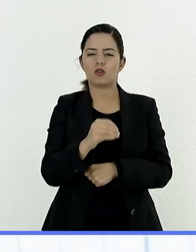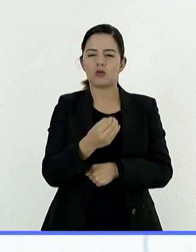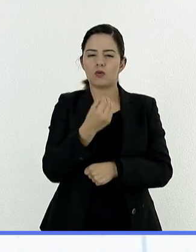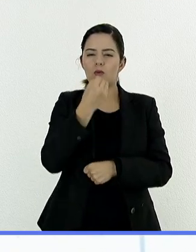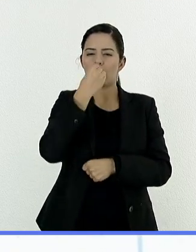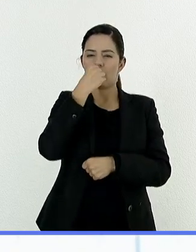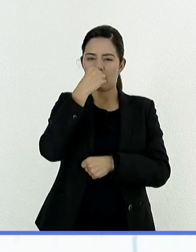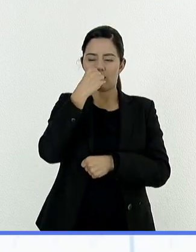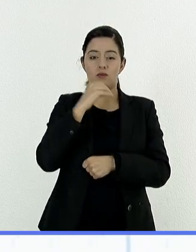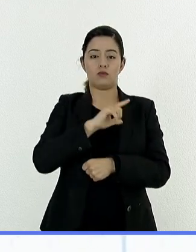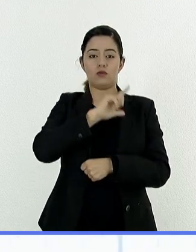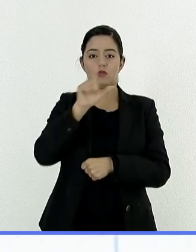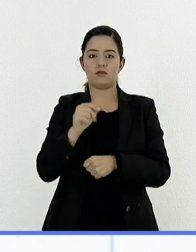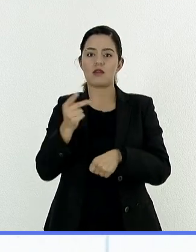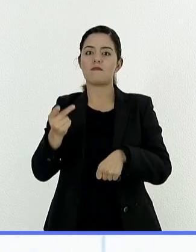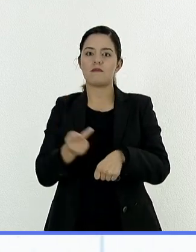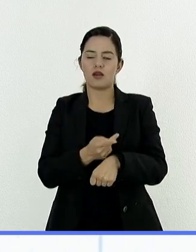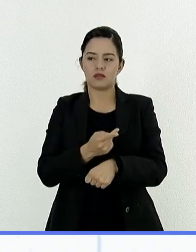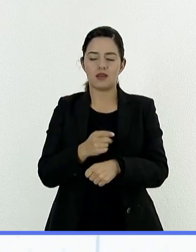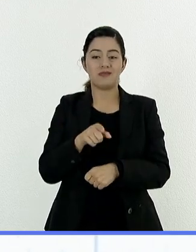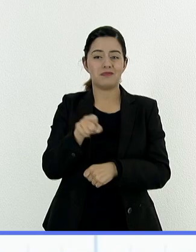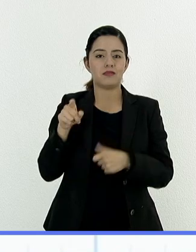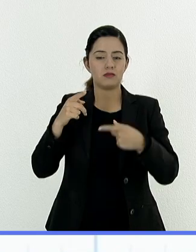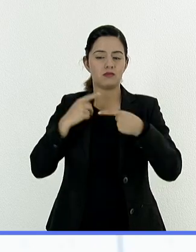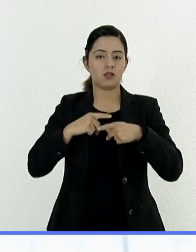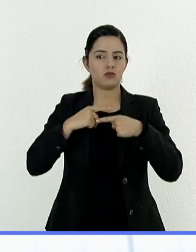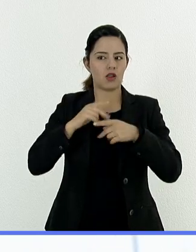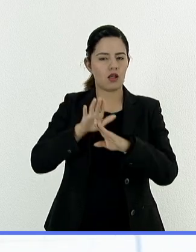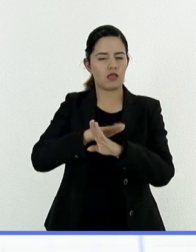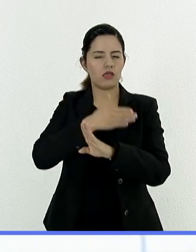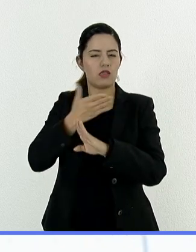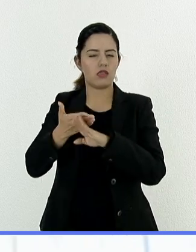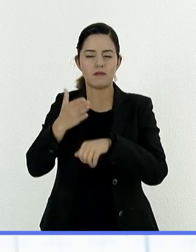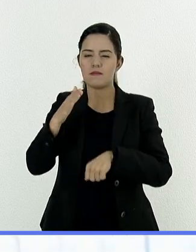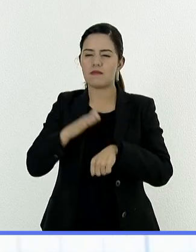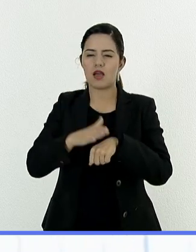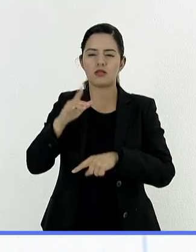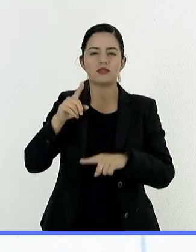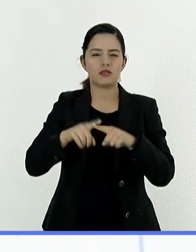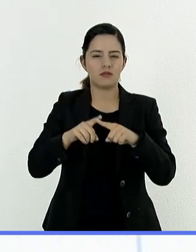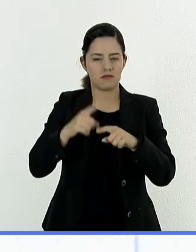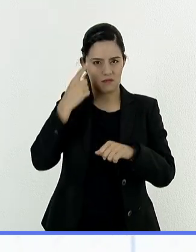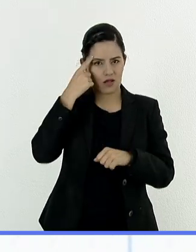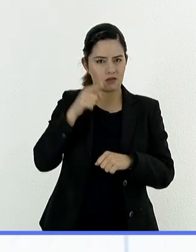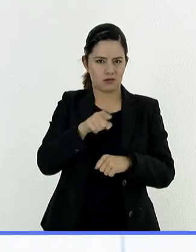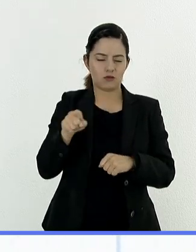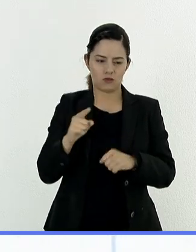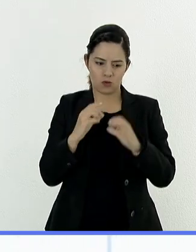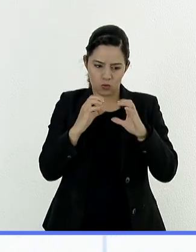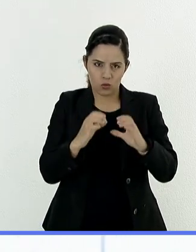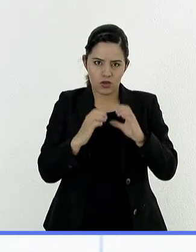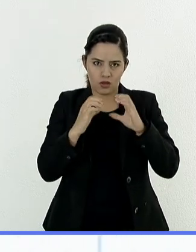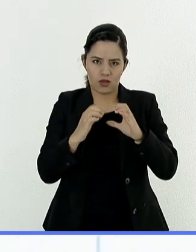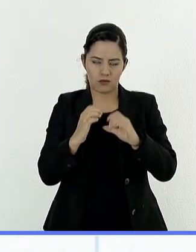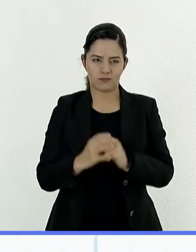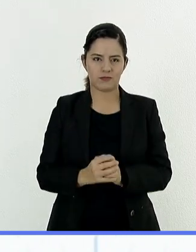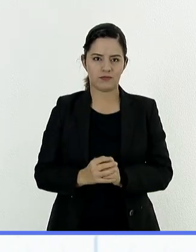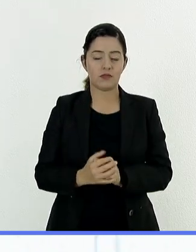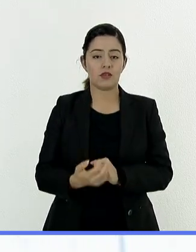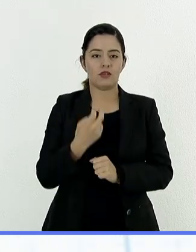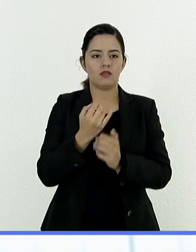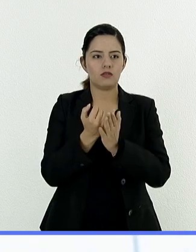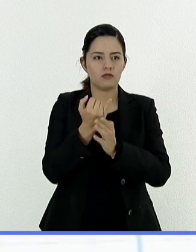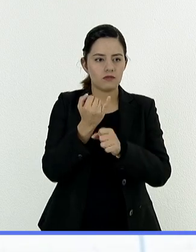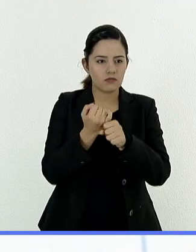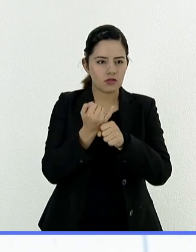consumo y quienes deben cuidarse y estar atentos para no perjudicar más su salud estos estudios los han hecho